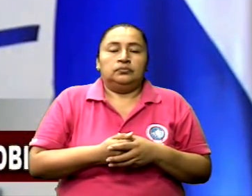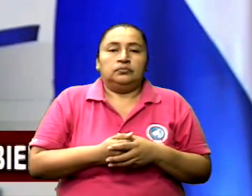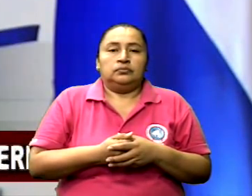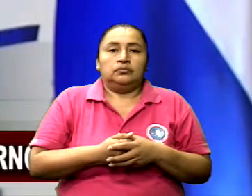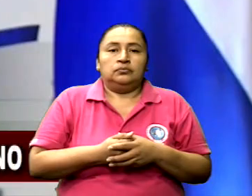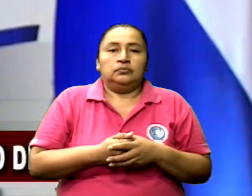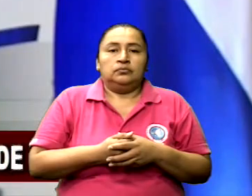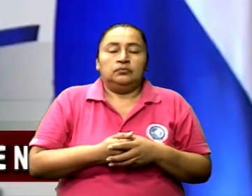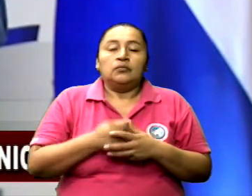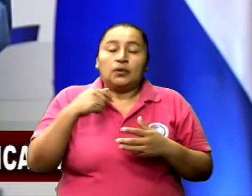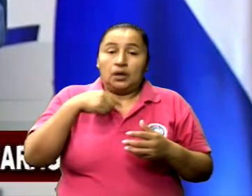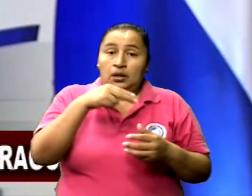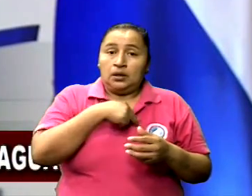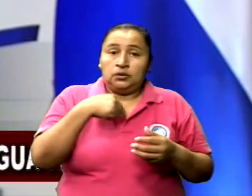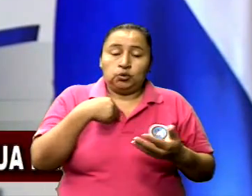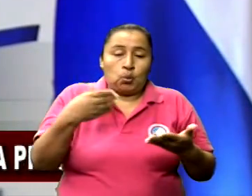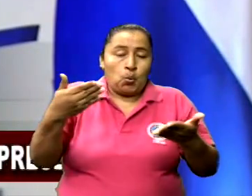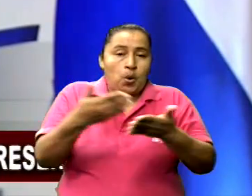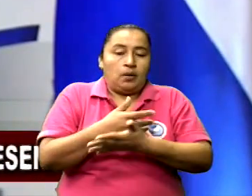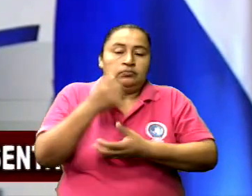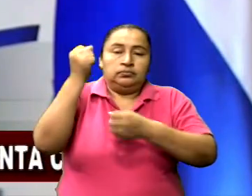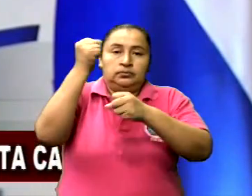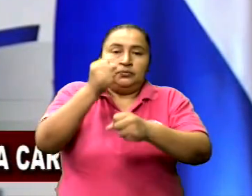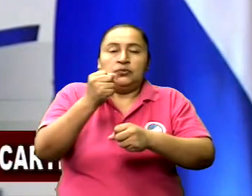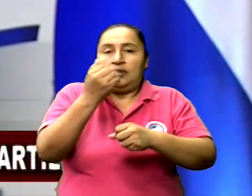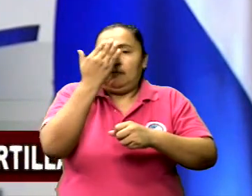la instaló el Frente Sandinista a partir